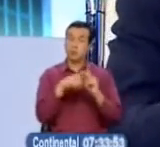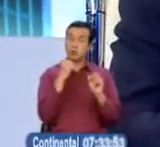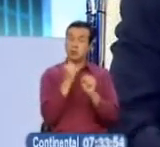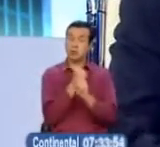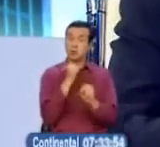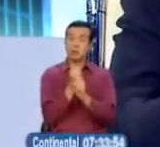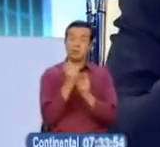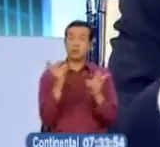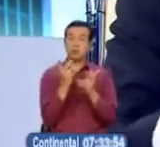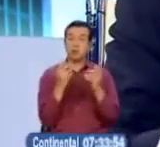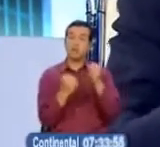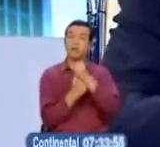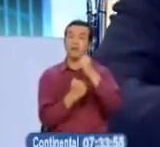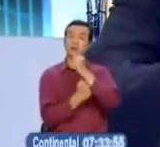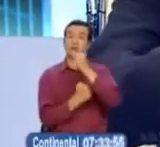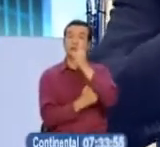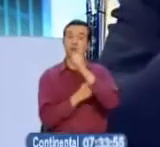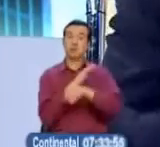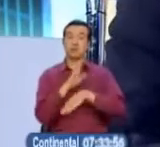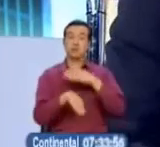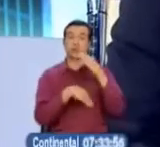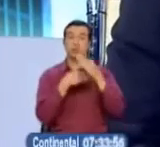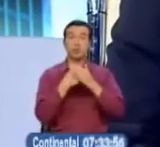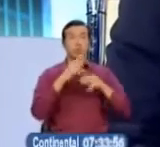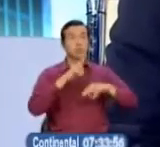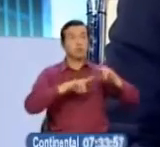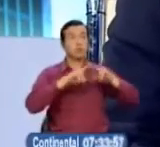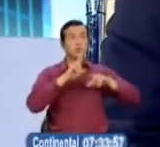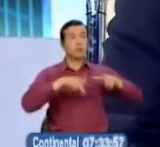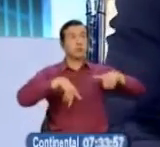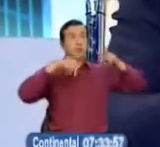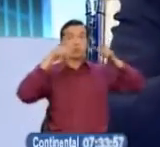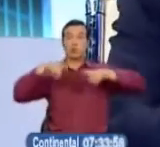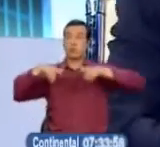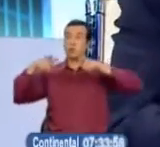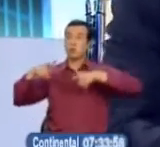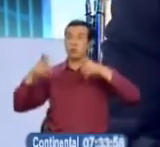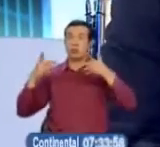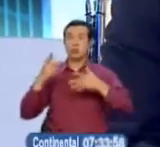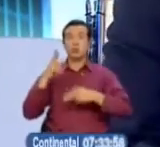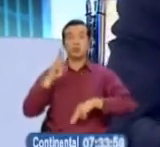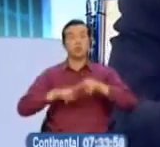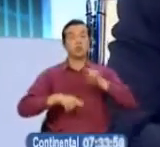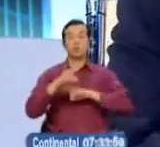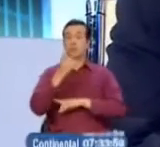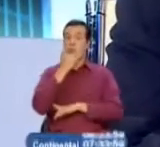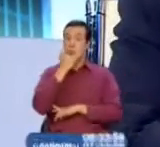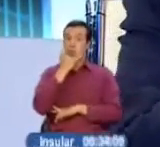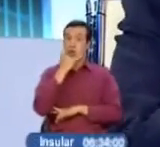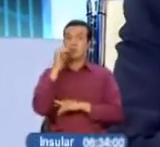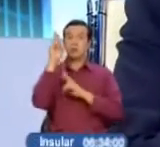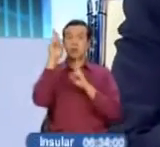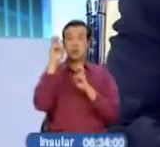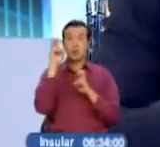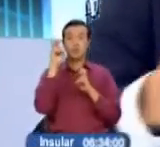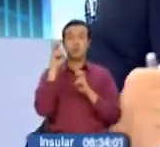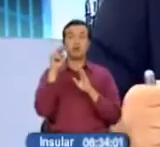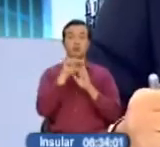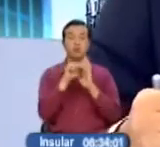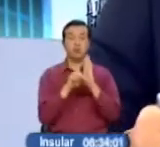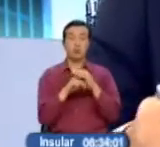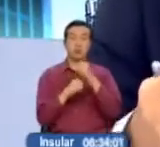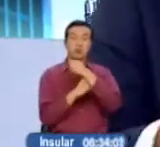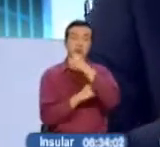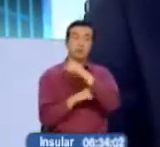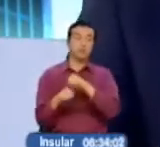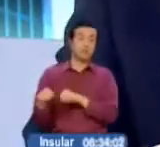trabajar en el reforzamiento de todas estas edificaciones que han sido mal construidas, que no responden a normas